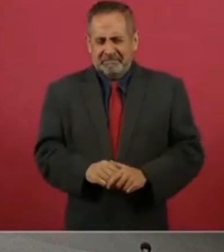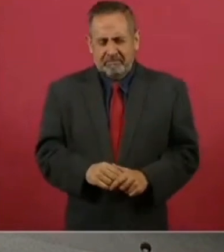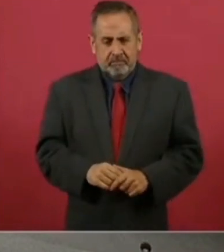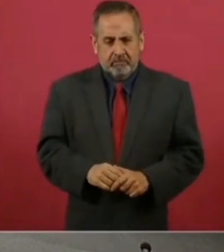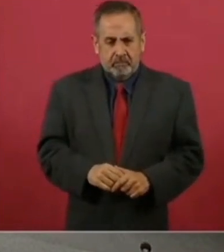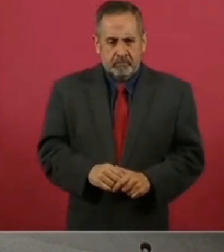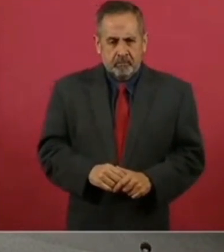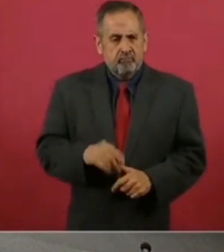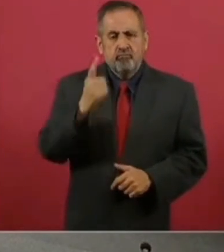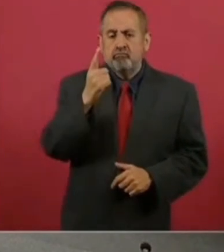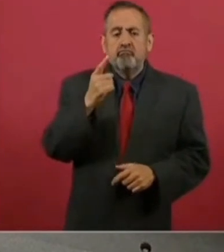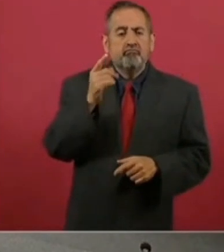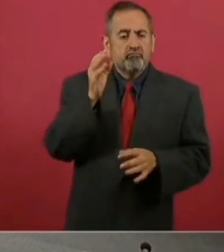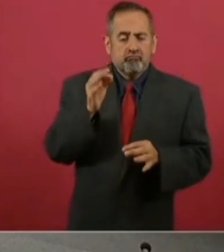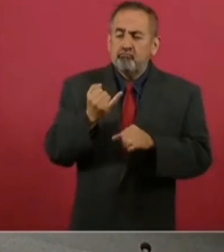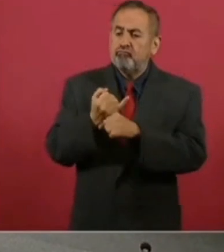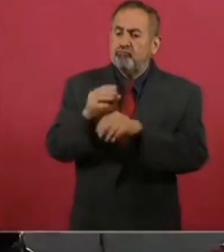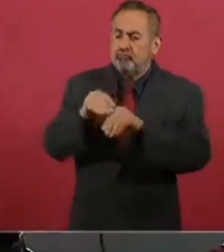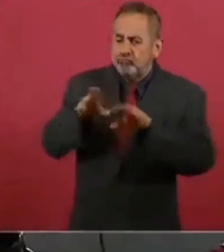de que te están informando bien.